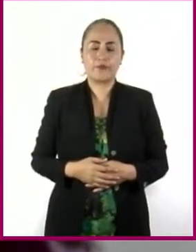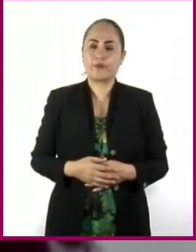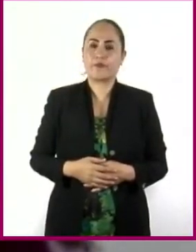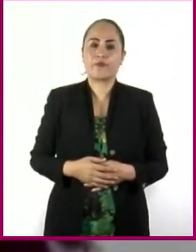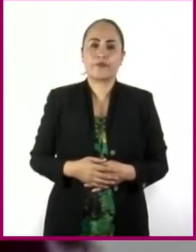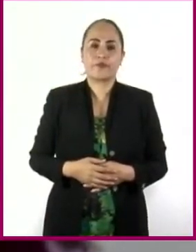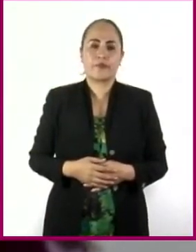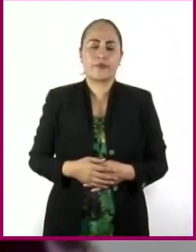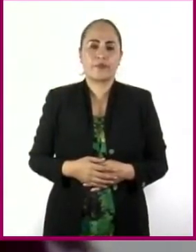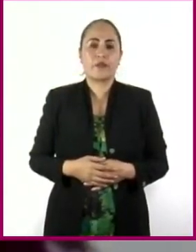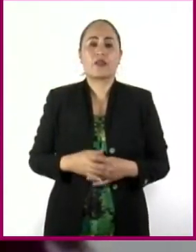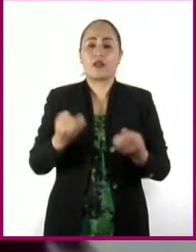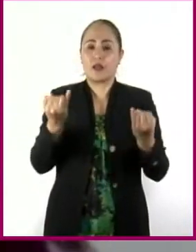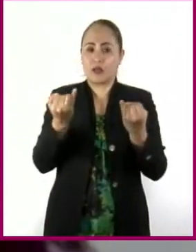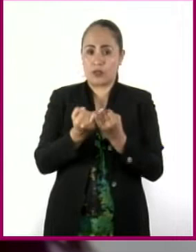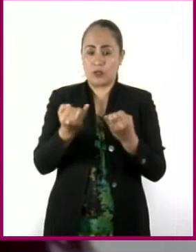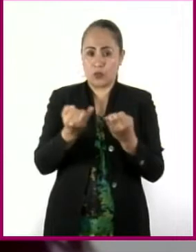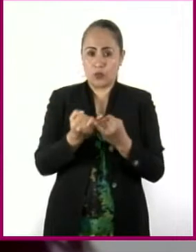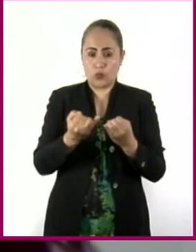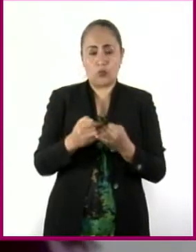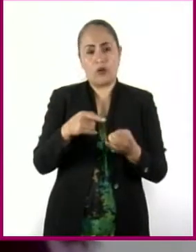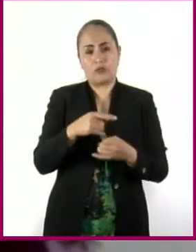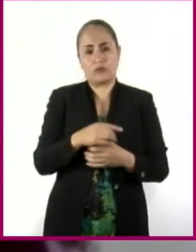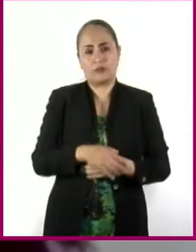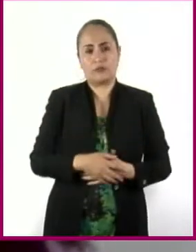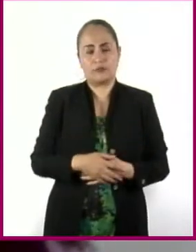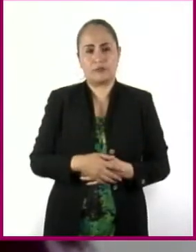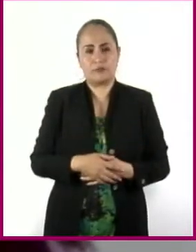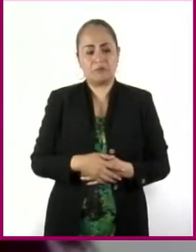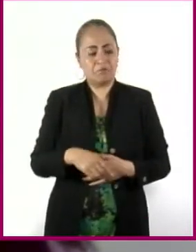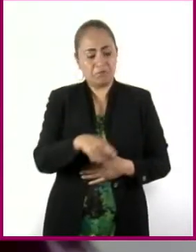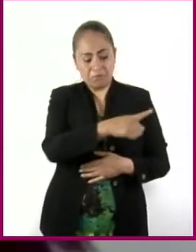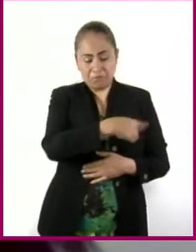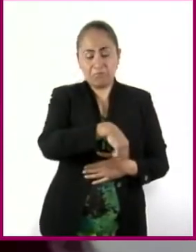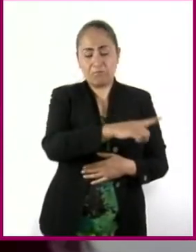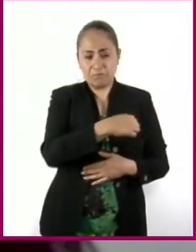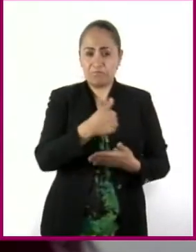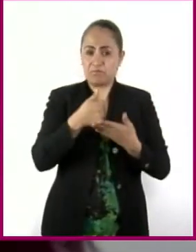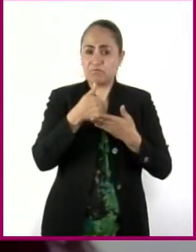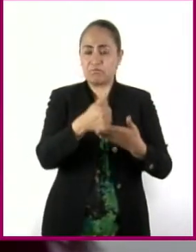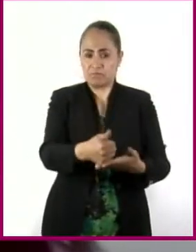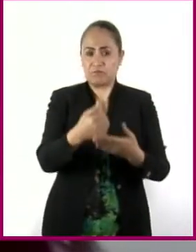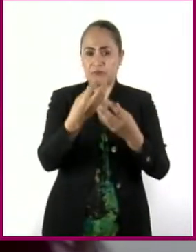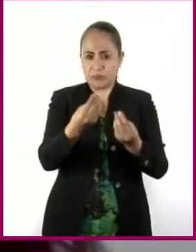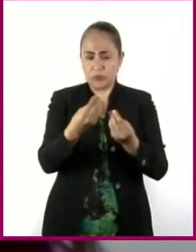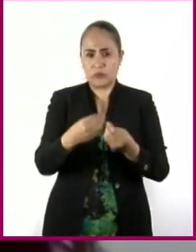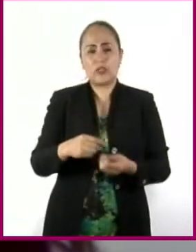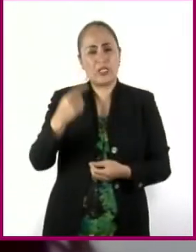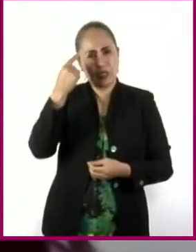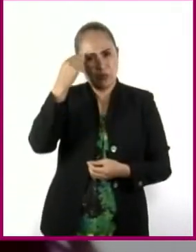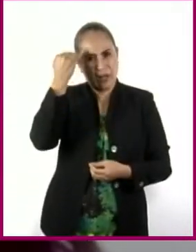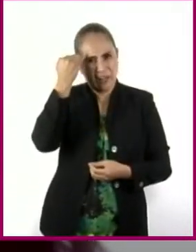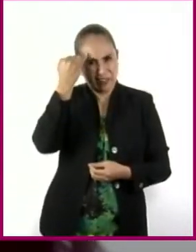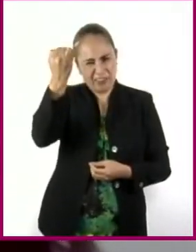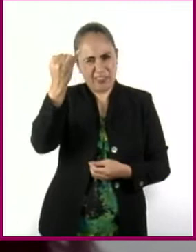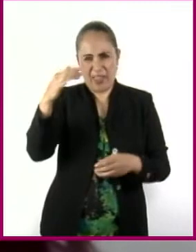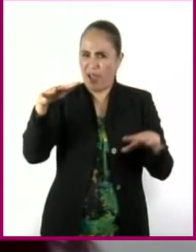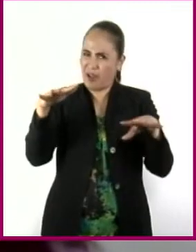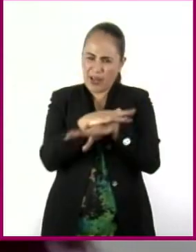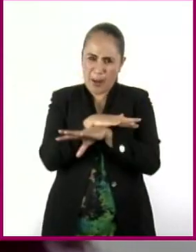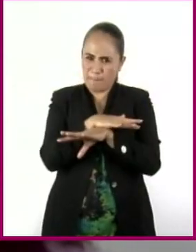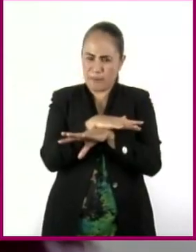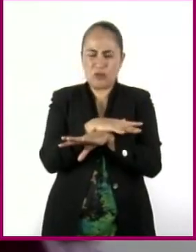una aportación importante, y que el cambio de paradigma para con la población, el cambio